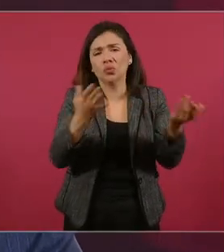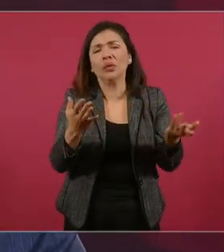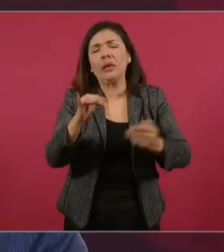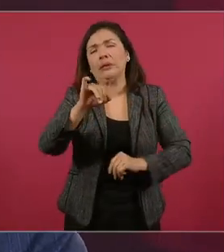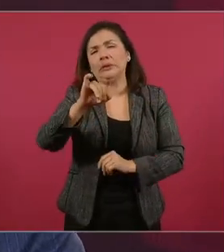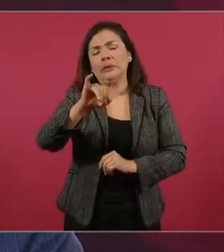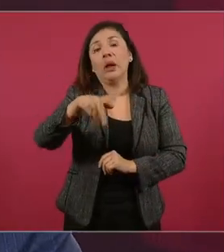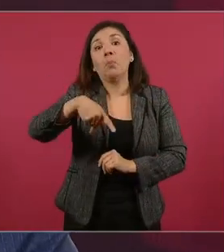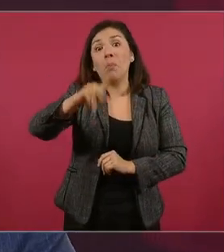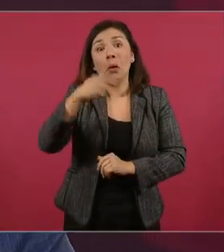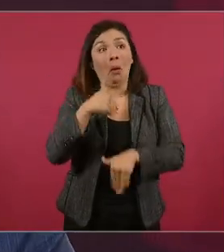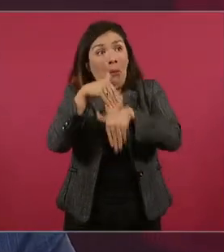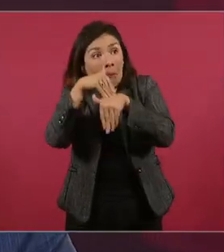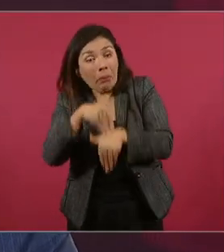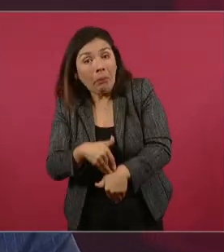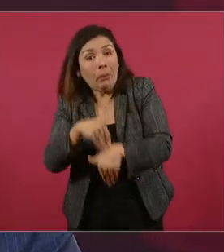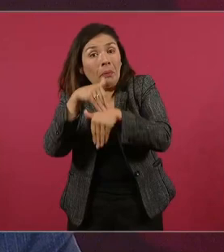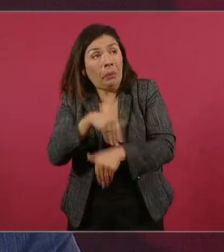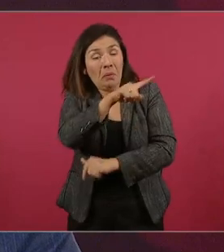no subordinados,